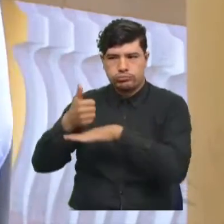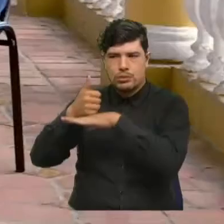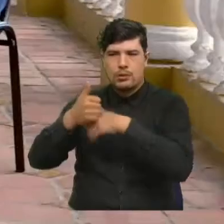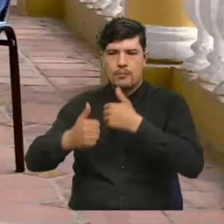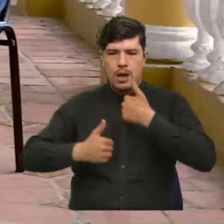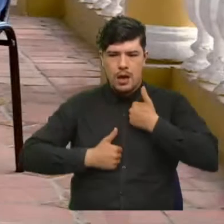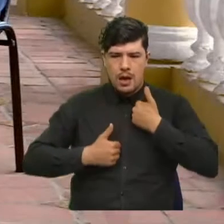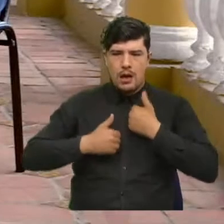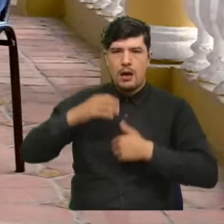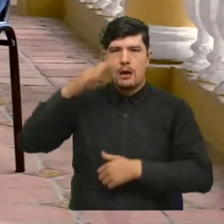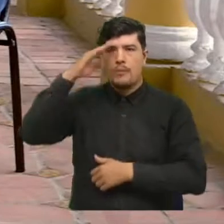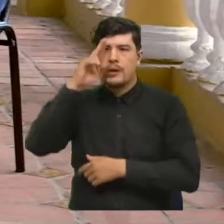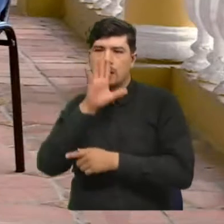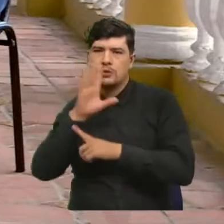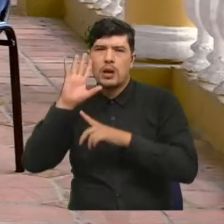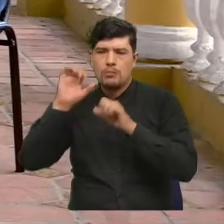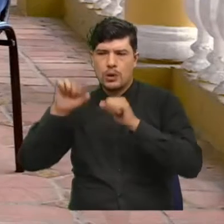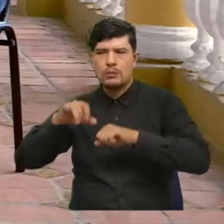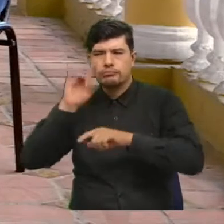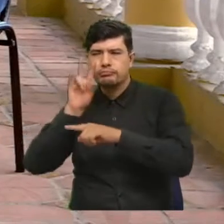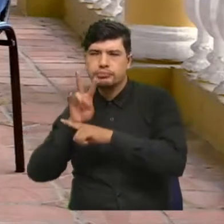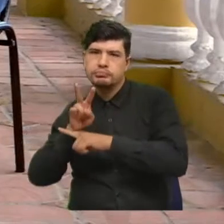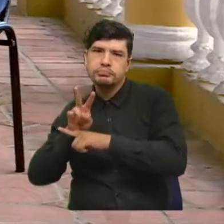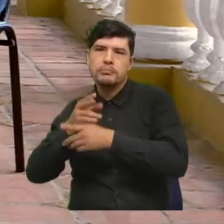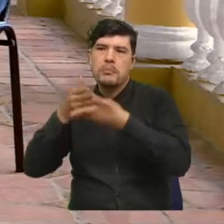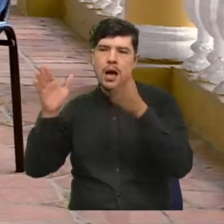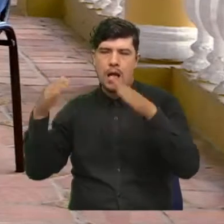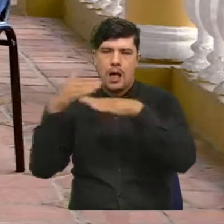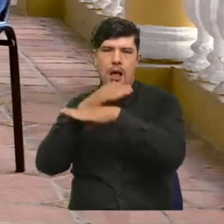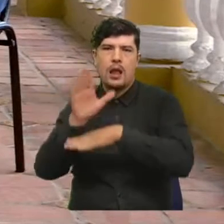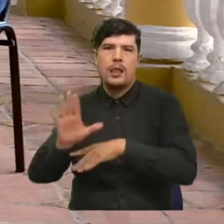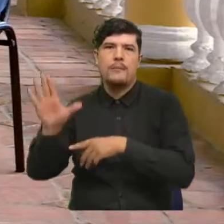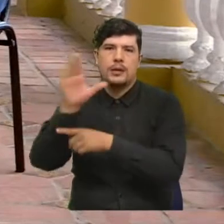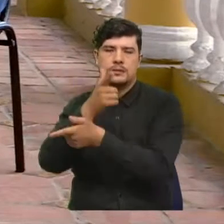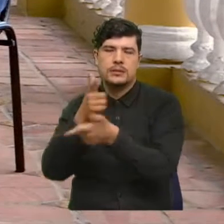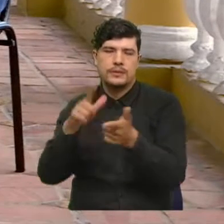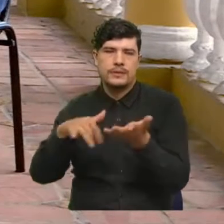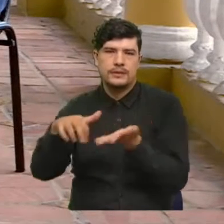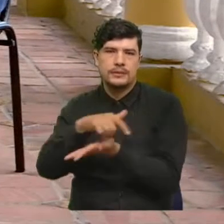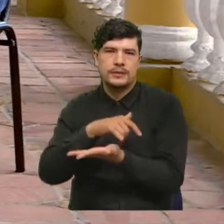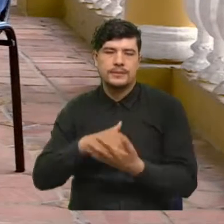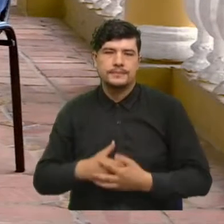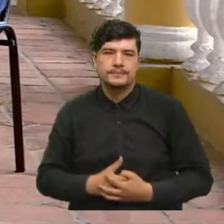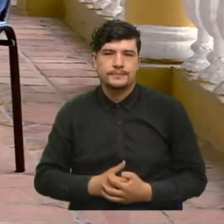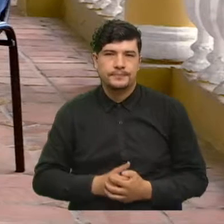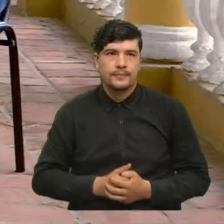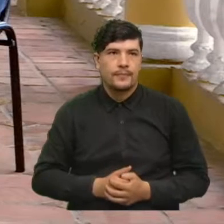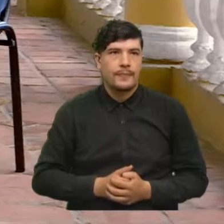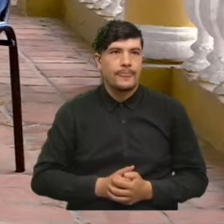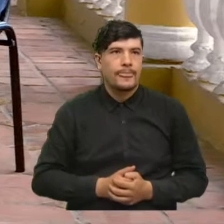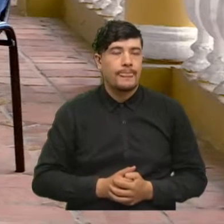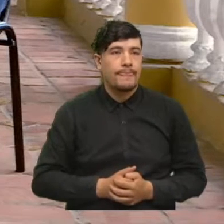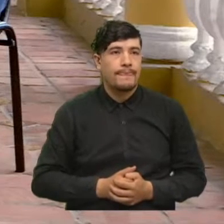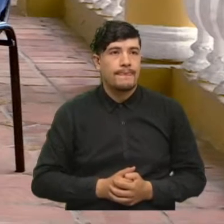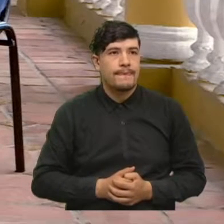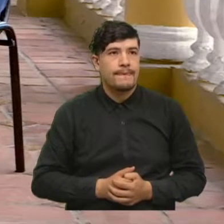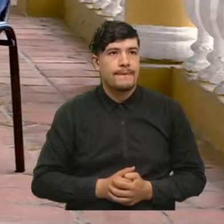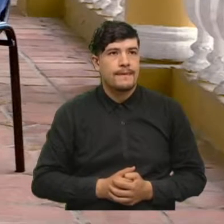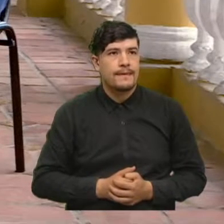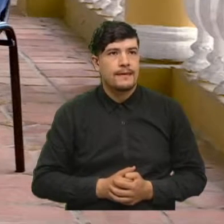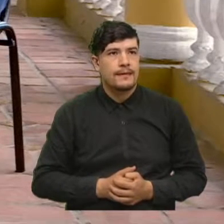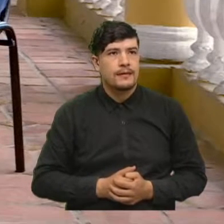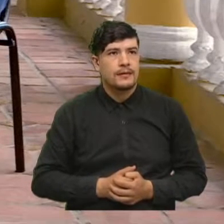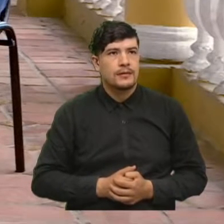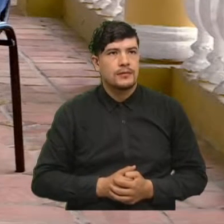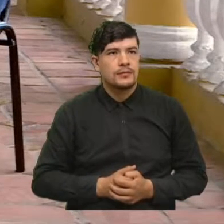tranquilamente por nuestro departamento y por nuestras carreteras y esas caravanas humanitarias que estaban lo que llaman como tal han permitido como tal se siguen